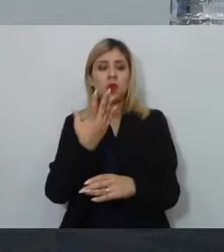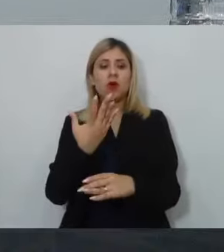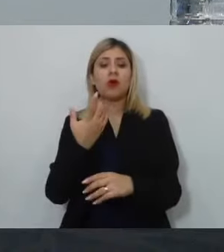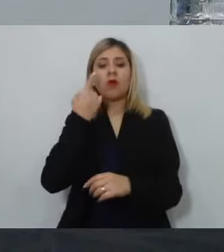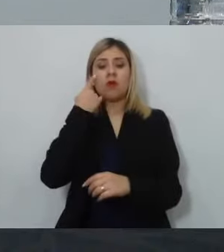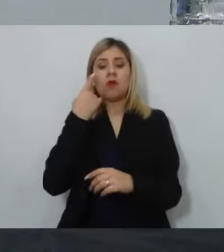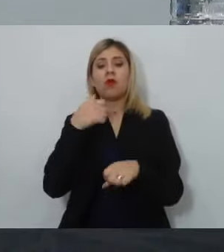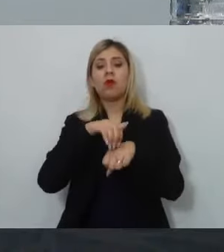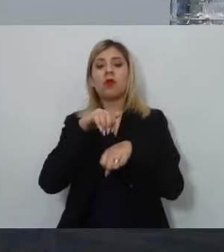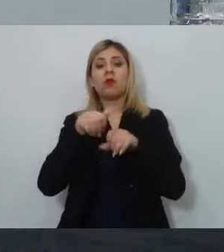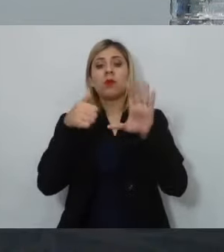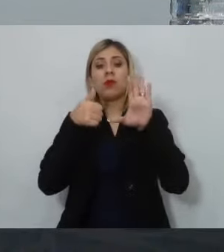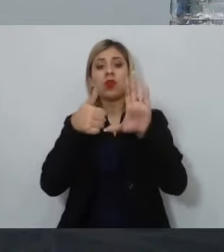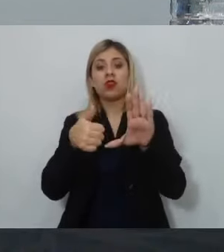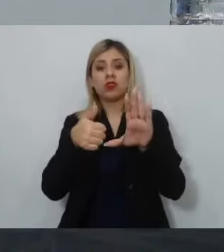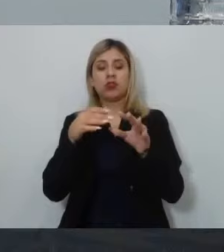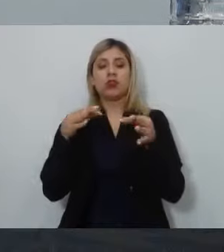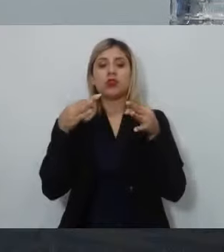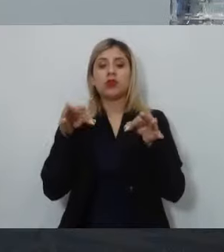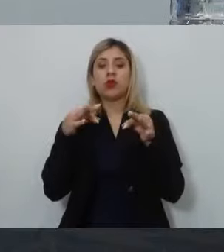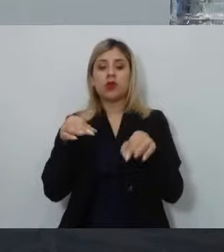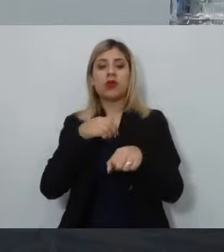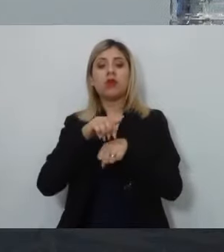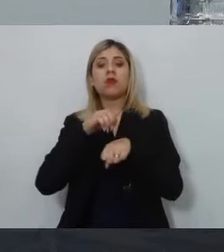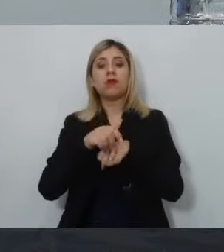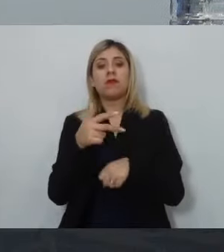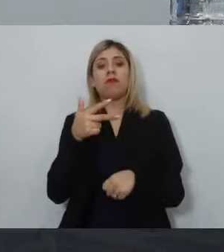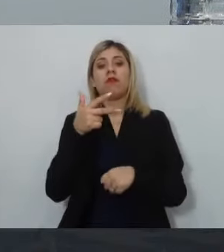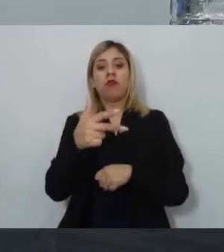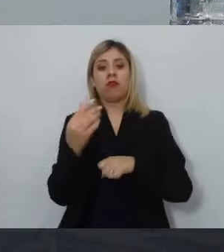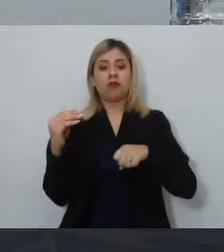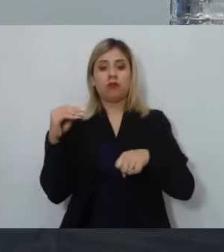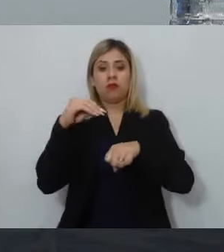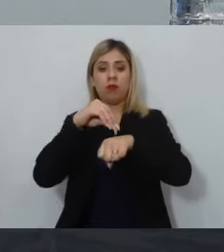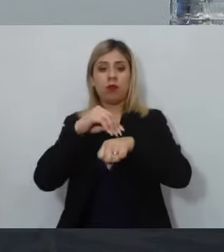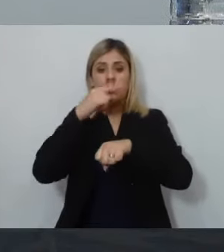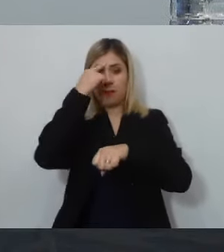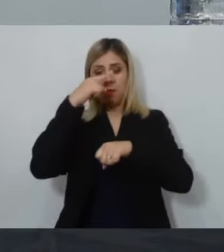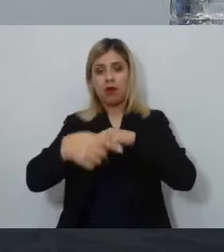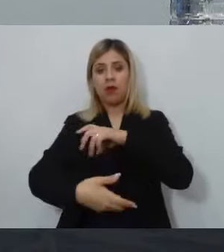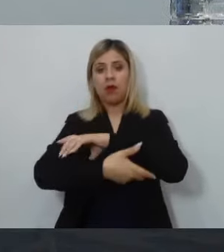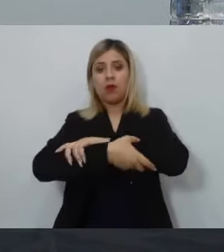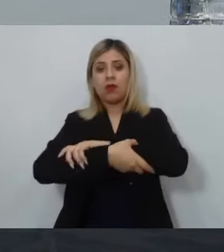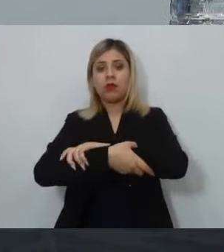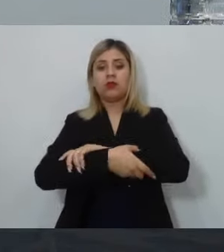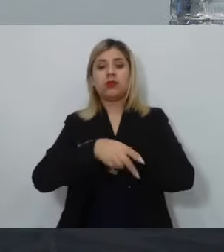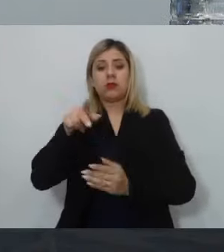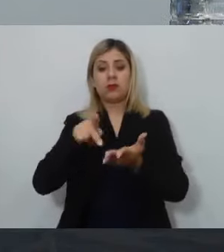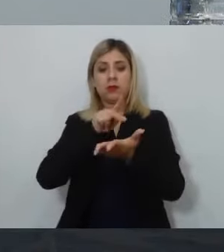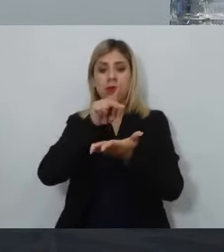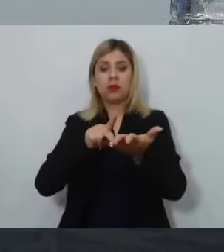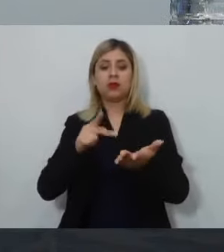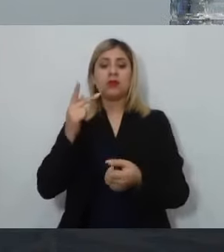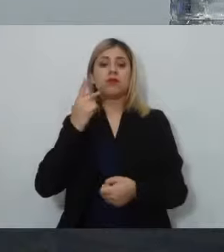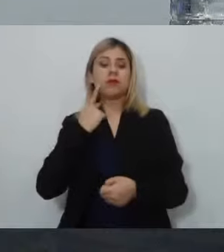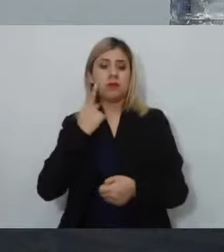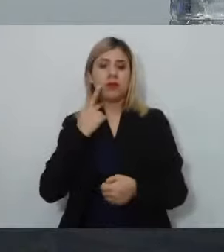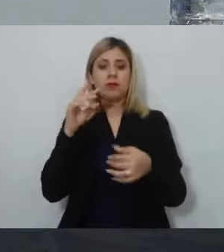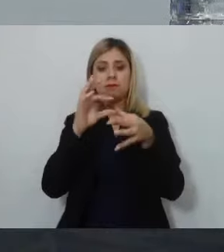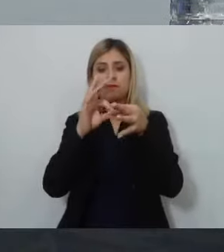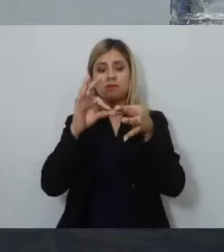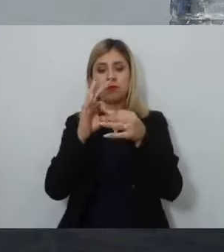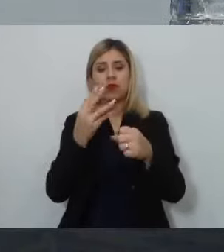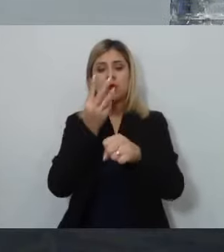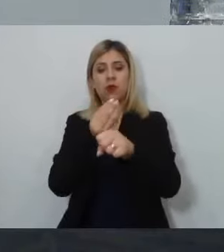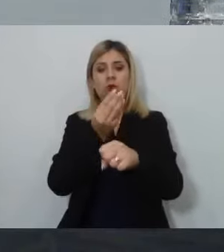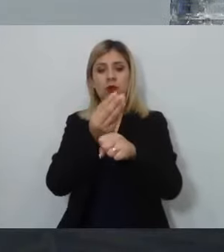considerando sexto y respecto del anexo único que ya aclaró la consejera soad y el punto adicional para